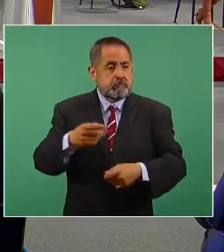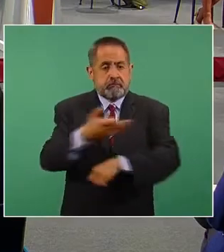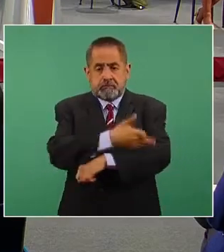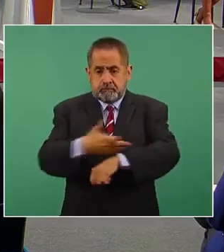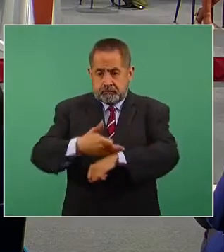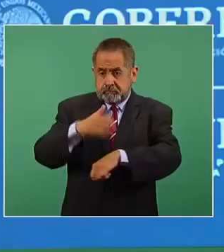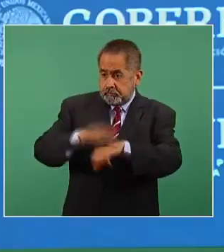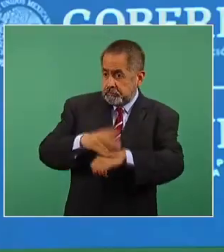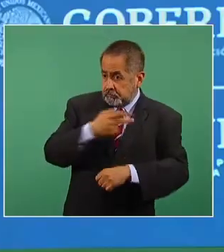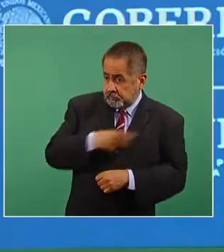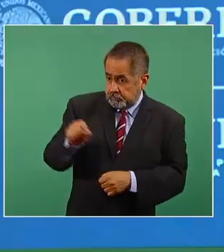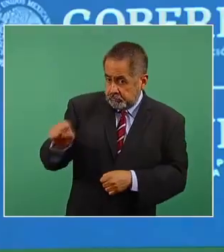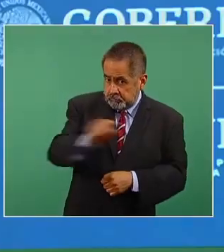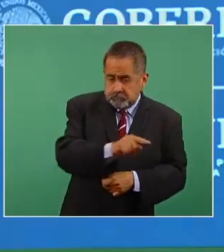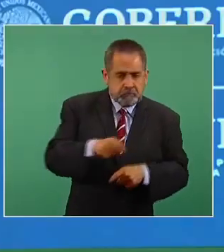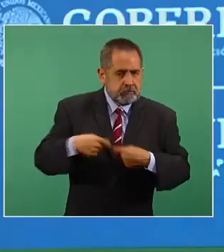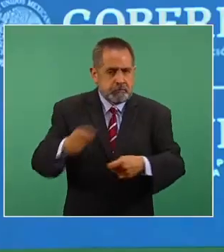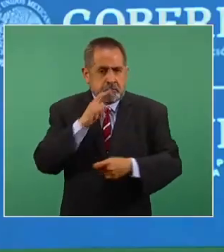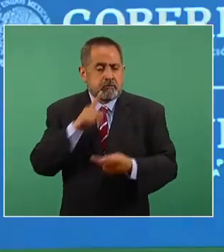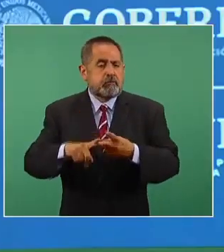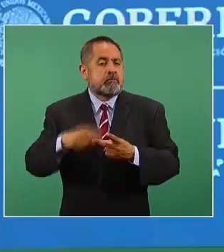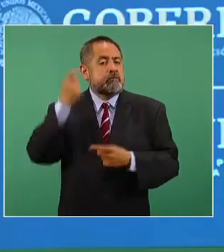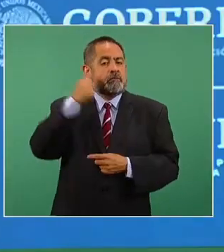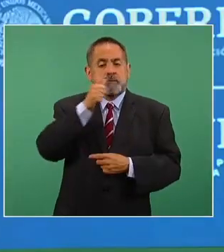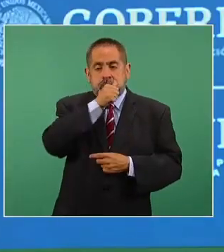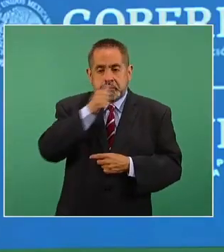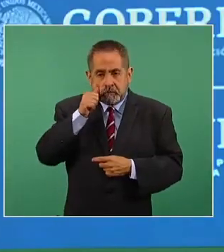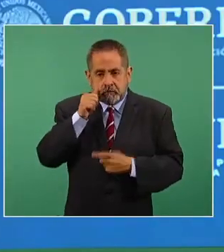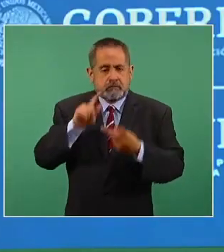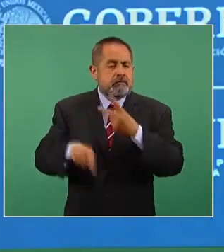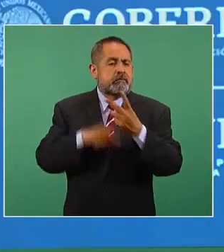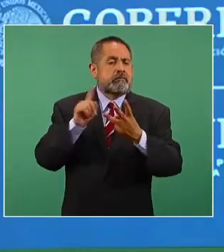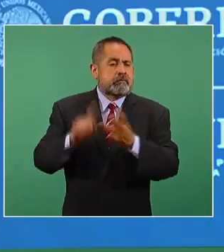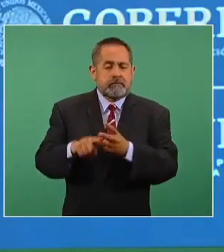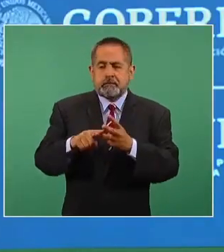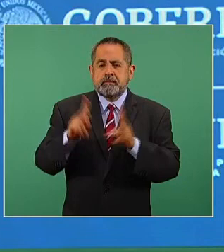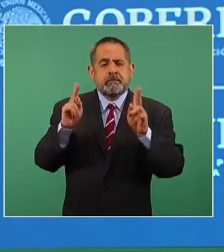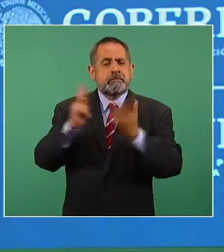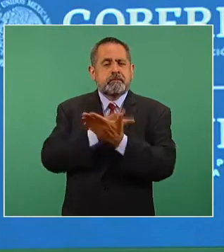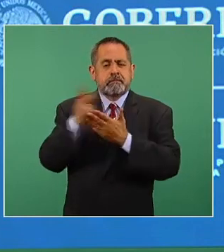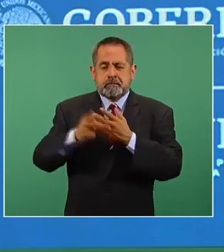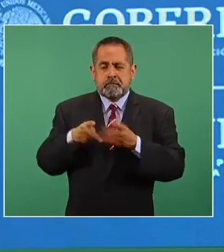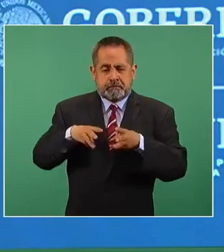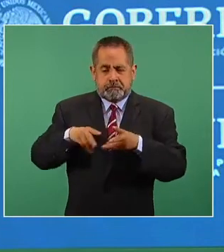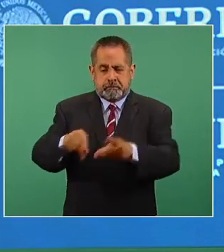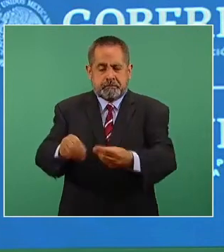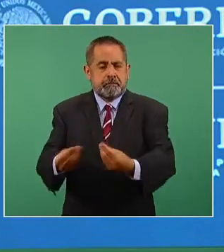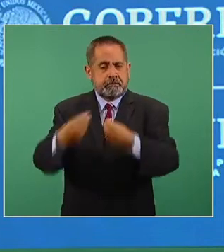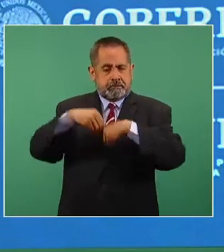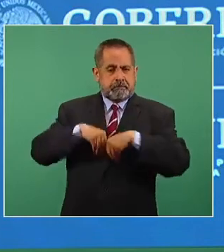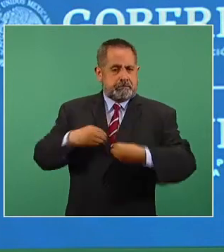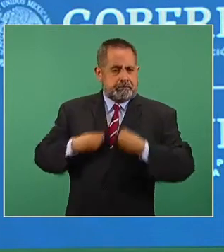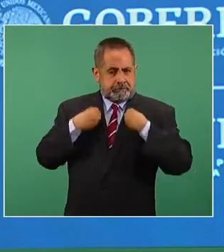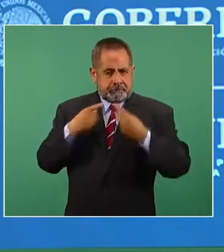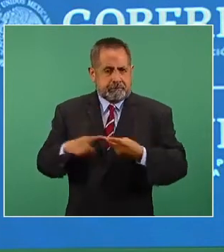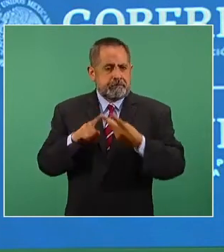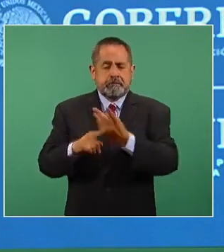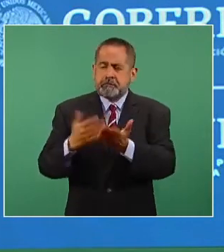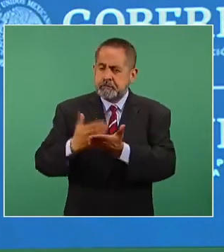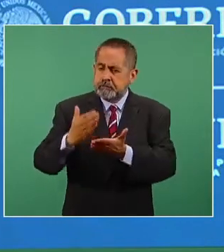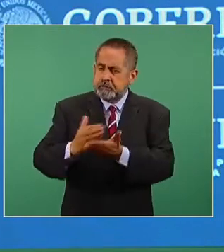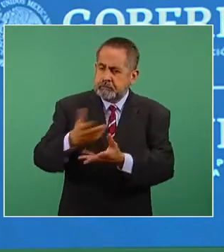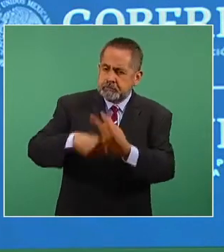pobres, las becas Benito Juárez, el programa Sembrando Vida, las tandas para el